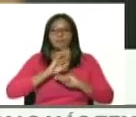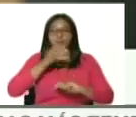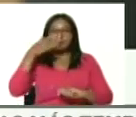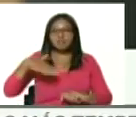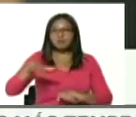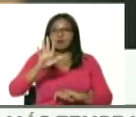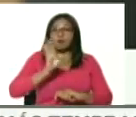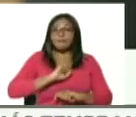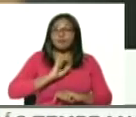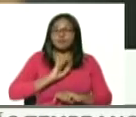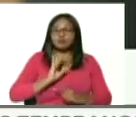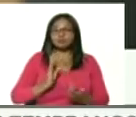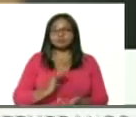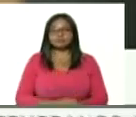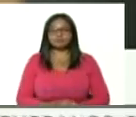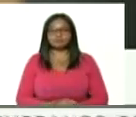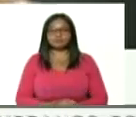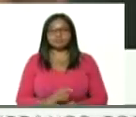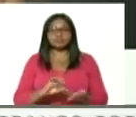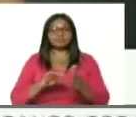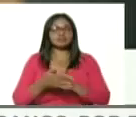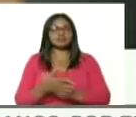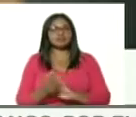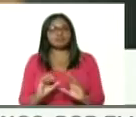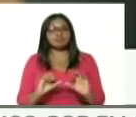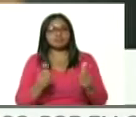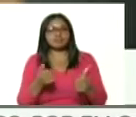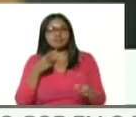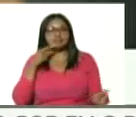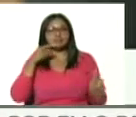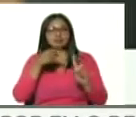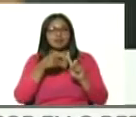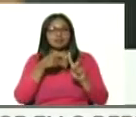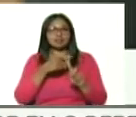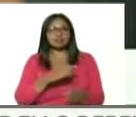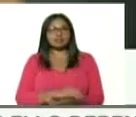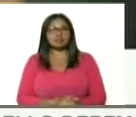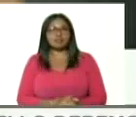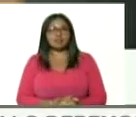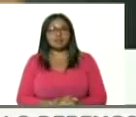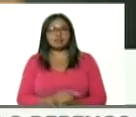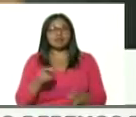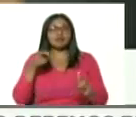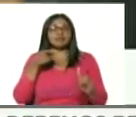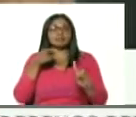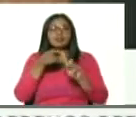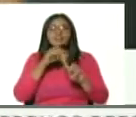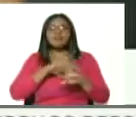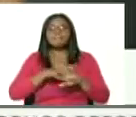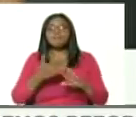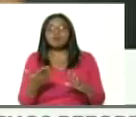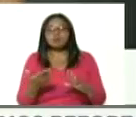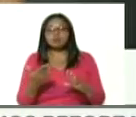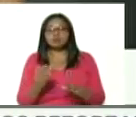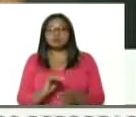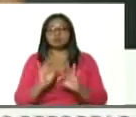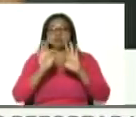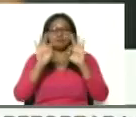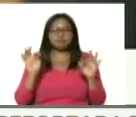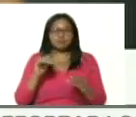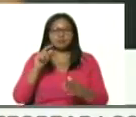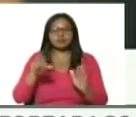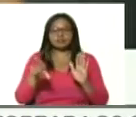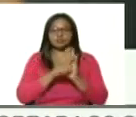pueblo. Ajá, pero se ejerce de manera directa y de manera indirecta. De manera directa a través de los mecanismos que establece